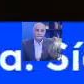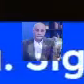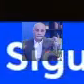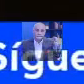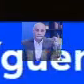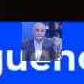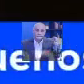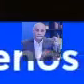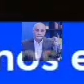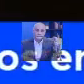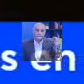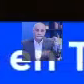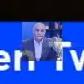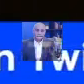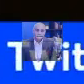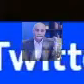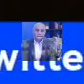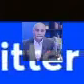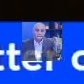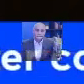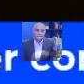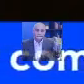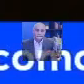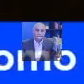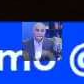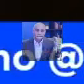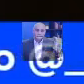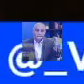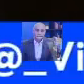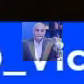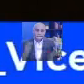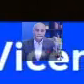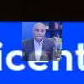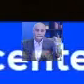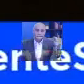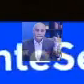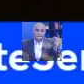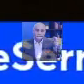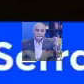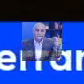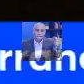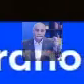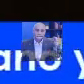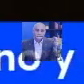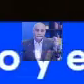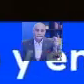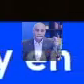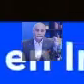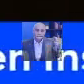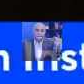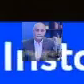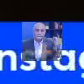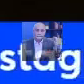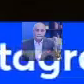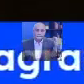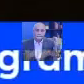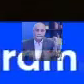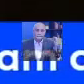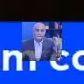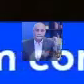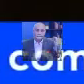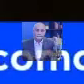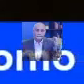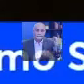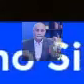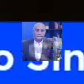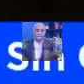un protocolo acartonado. Yo creo que la doctora Beatriz Gutiérrez Müller ha sido la encargada de romper pues lo